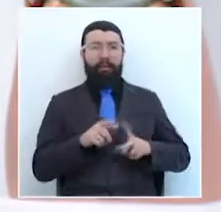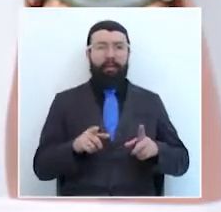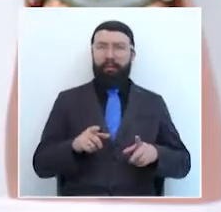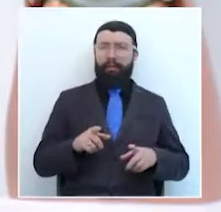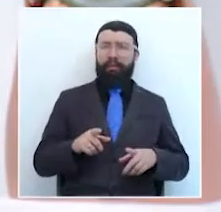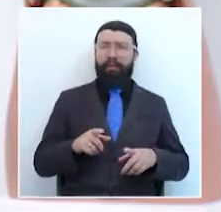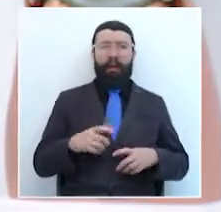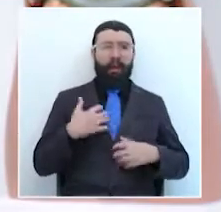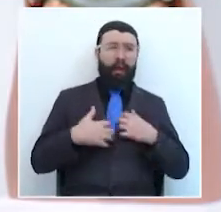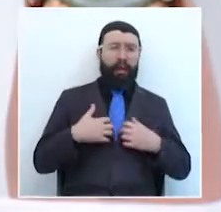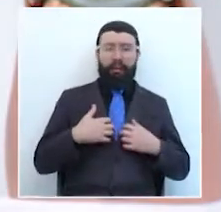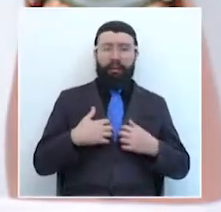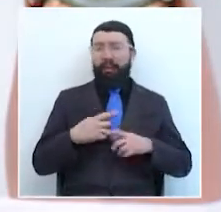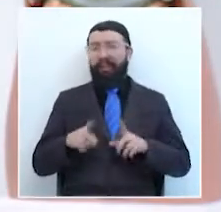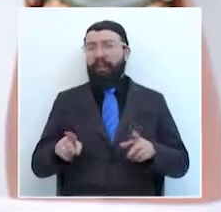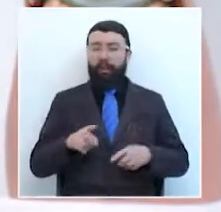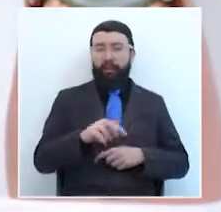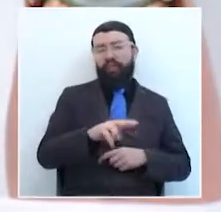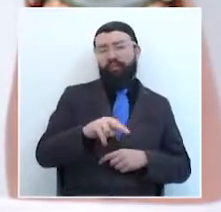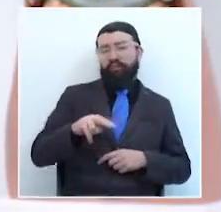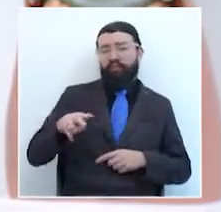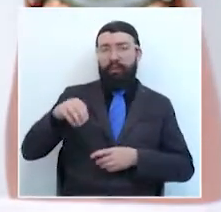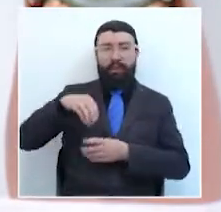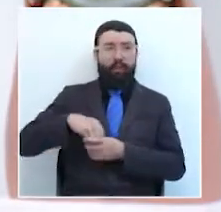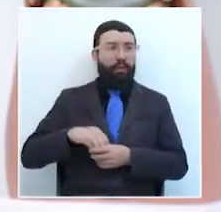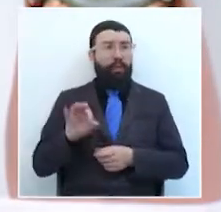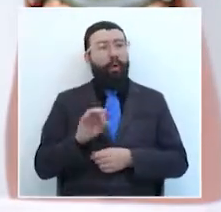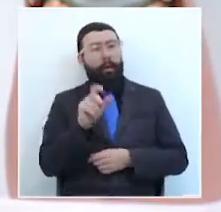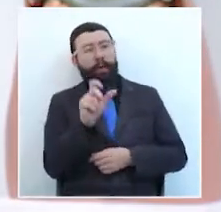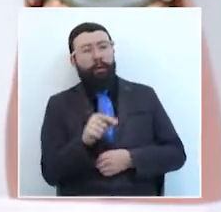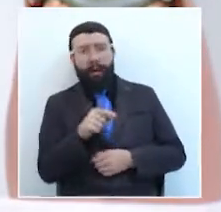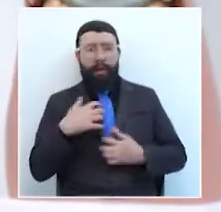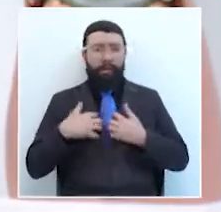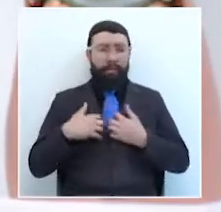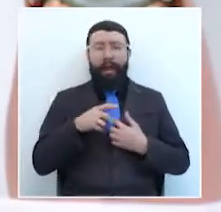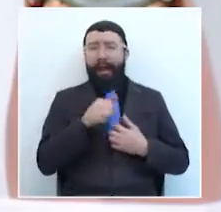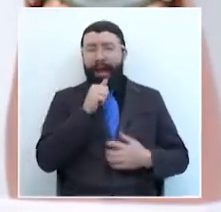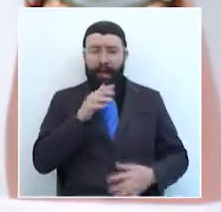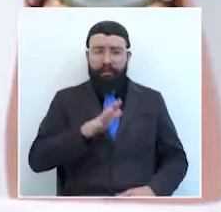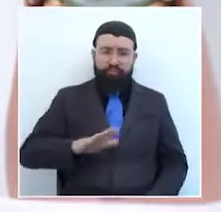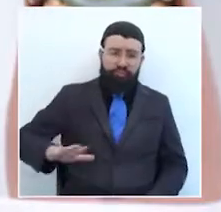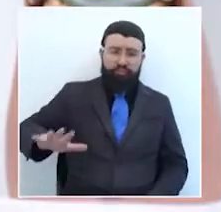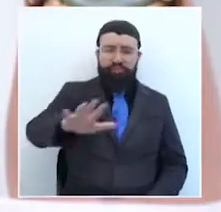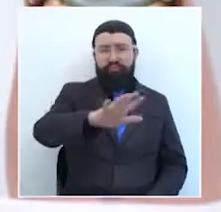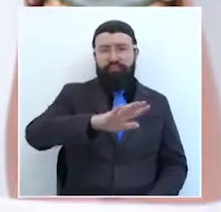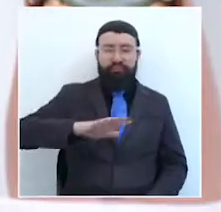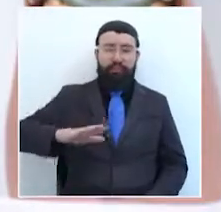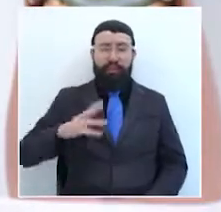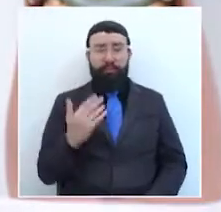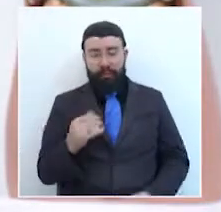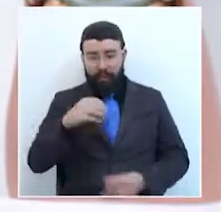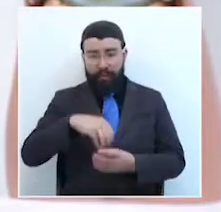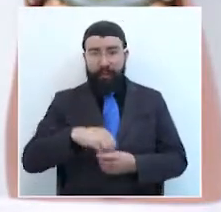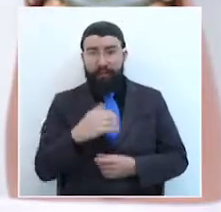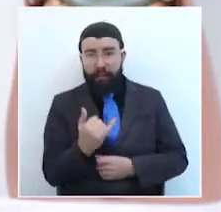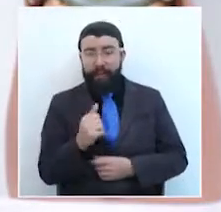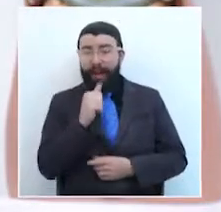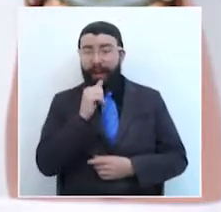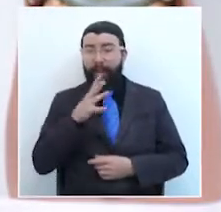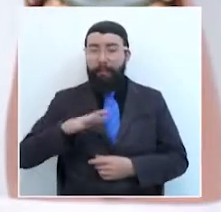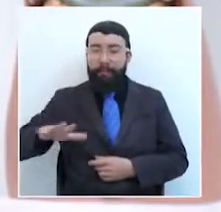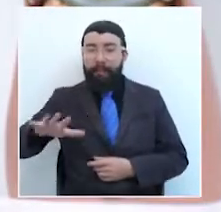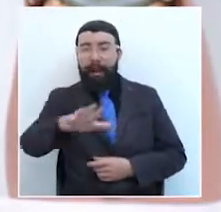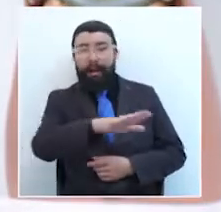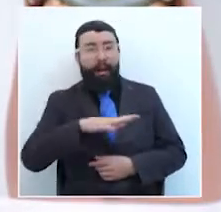nadar en la piscina otra persona le puede tener fobia al lago o meter los pies al mar la otra persona